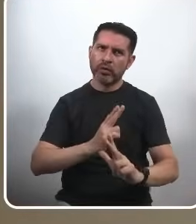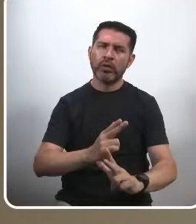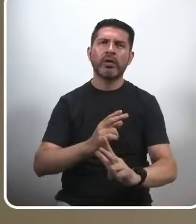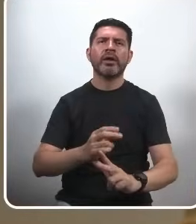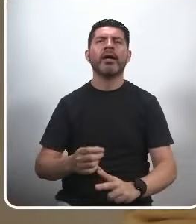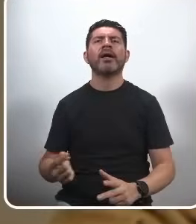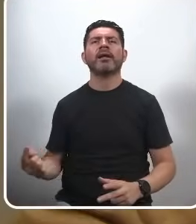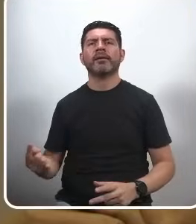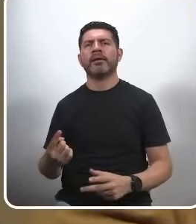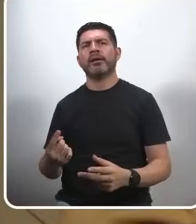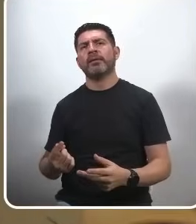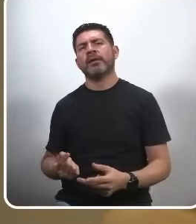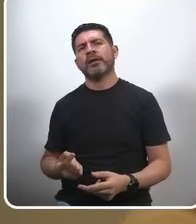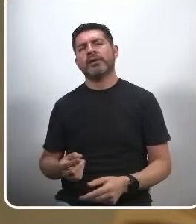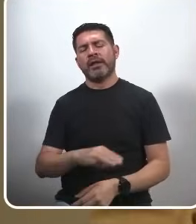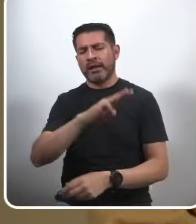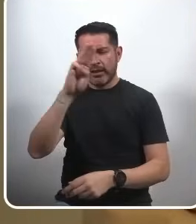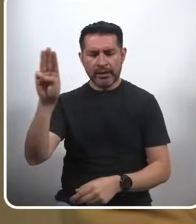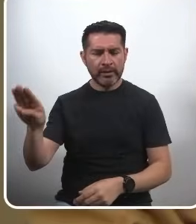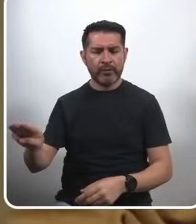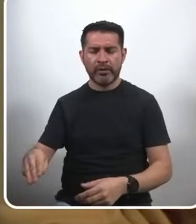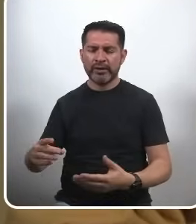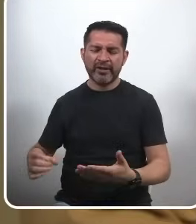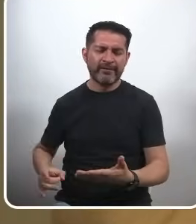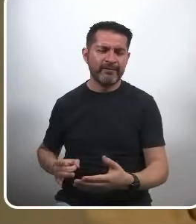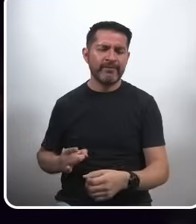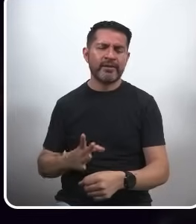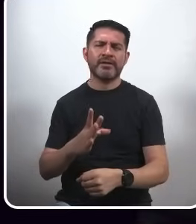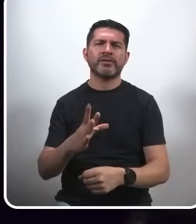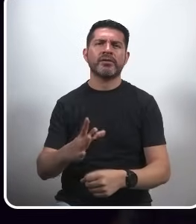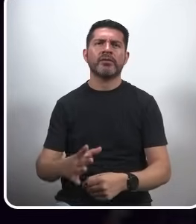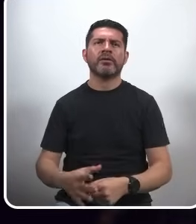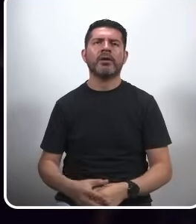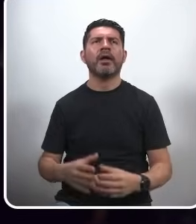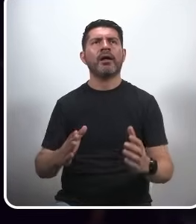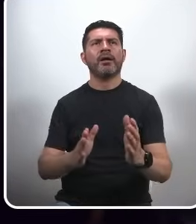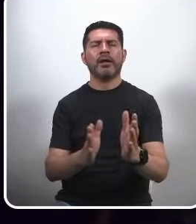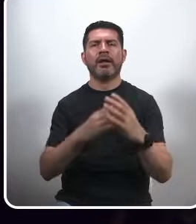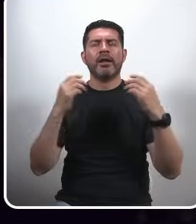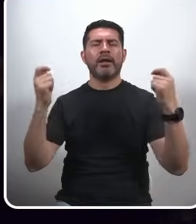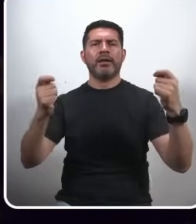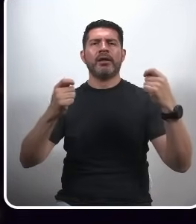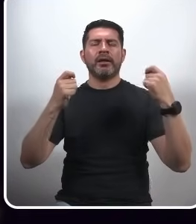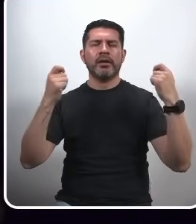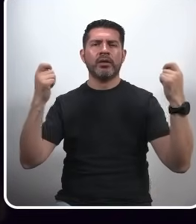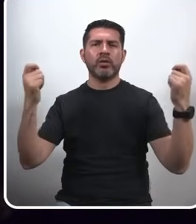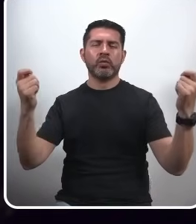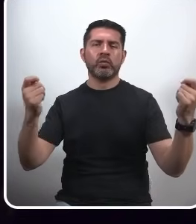momento, levanta esas manos. Levanta tu voz un momento, aunque sea. Amén.